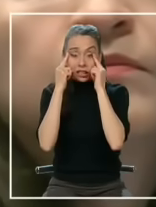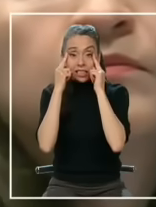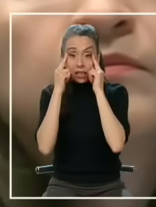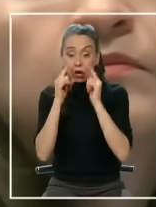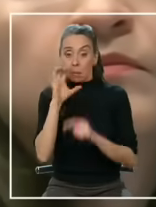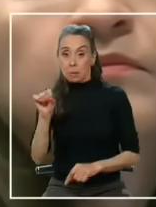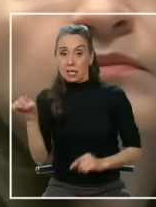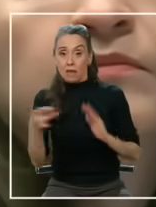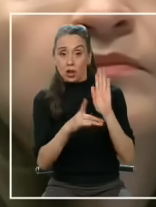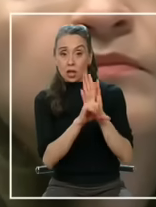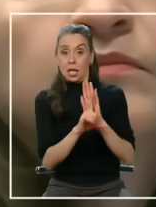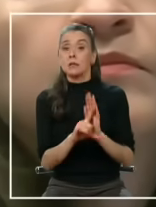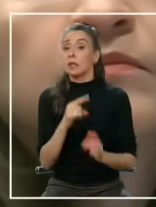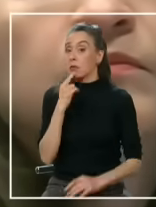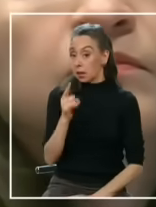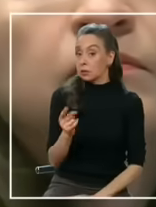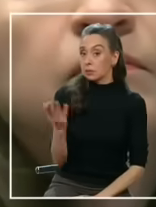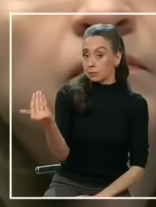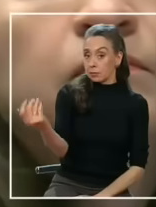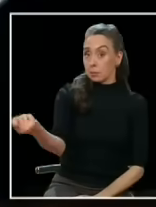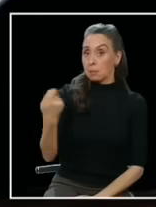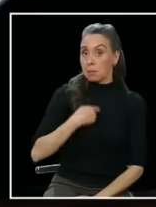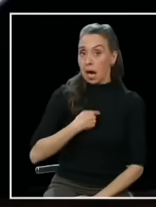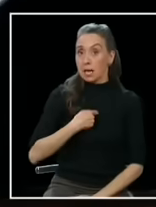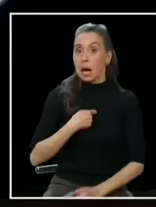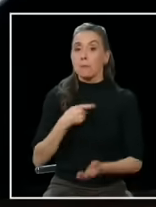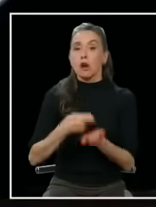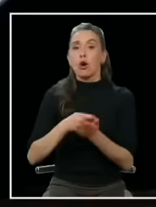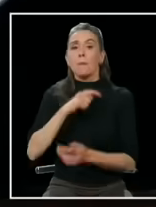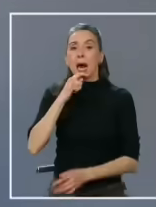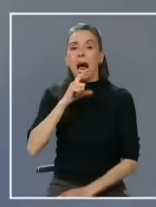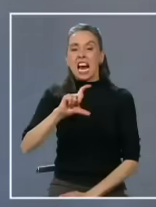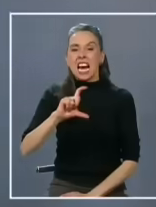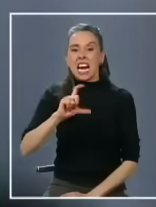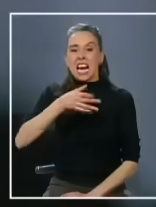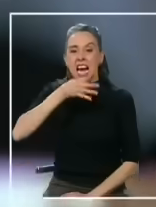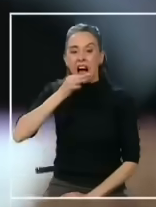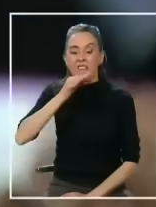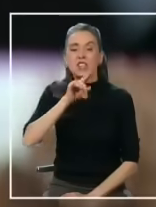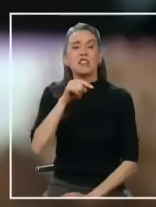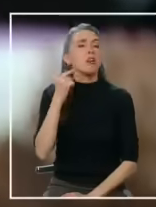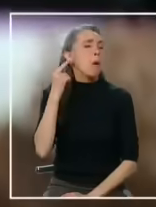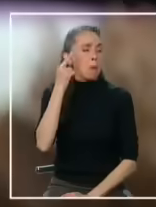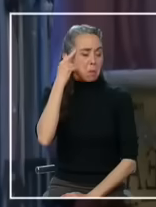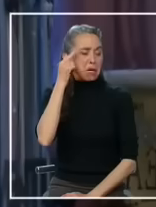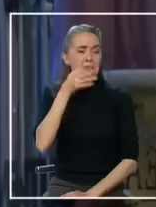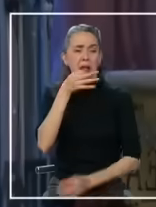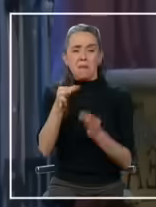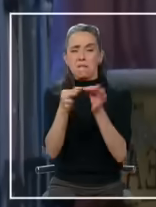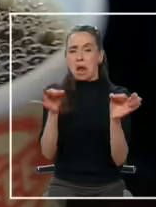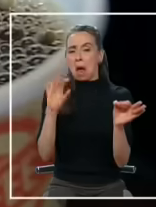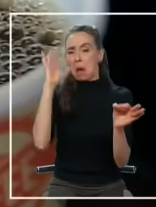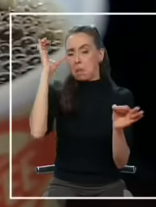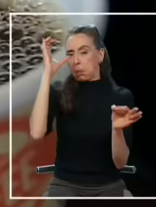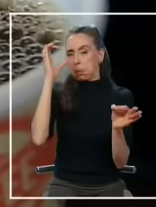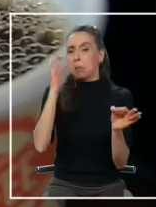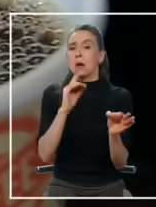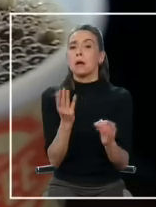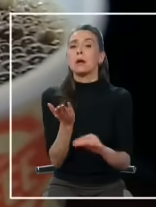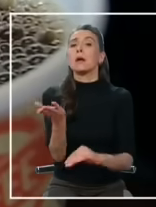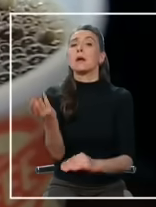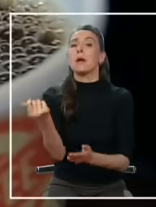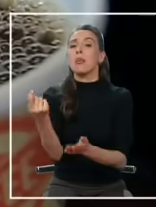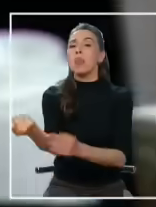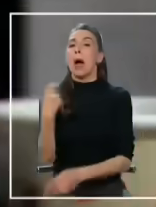de infracción, les solicitan dinero para café. Una frase que podía sonar inocente, cotidiana e inofensiva. Plata para